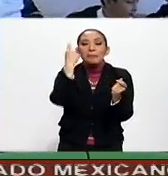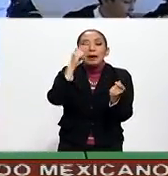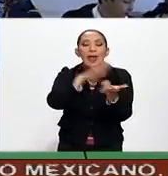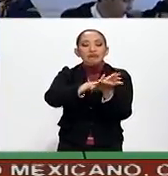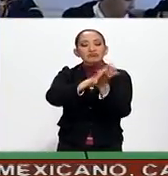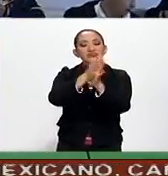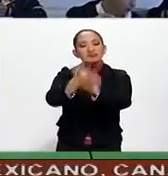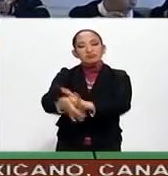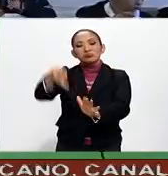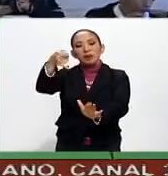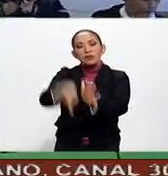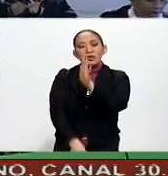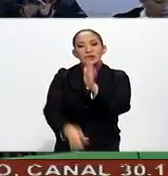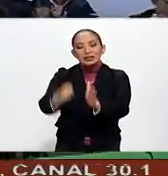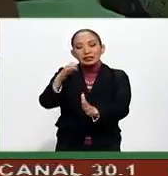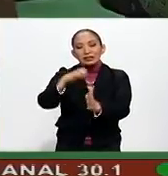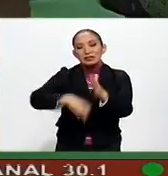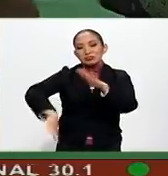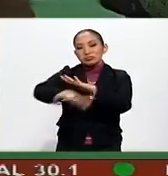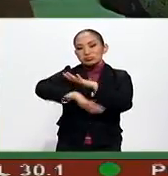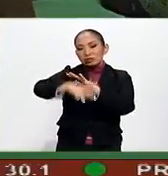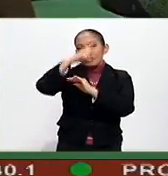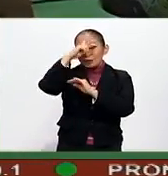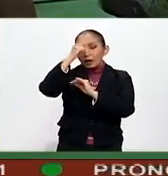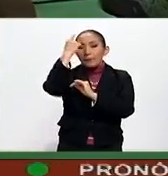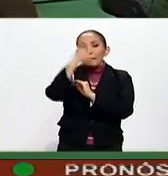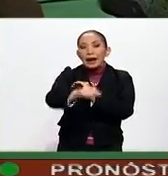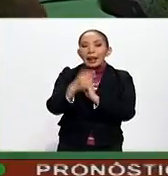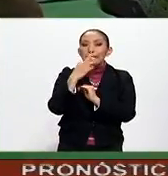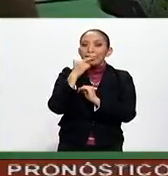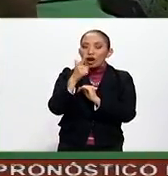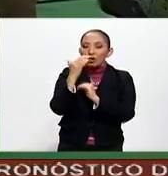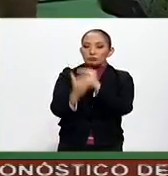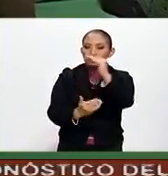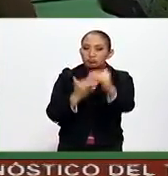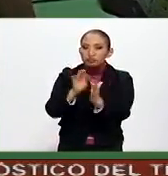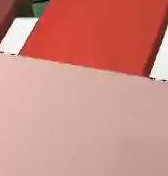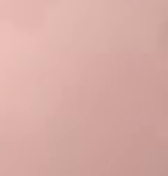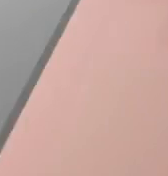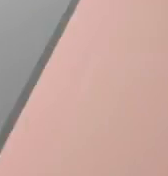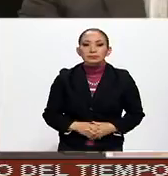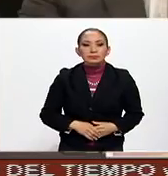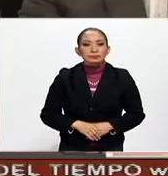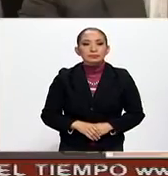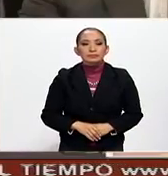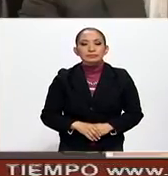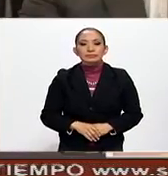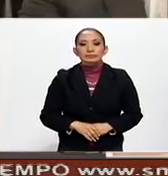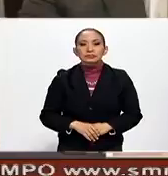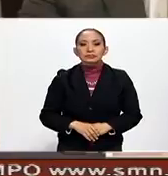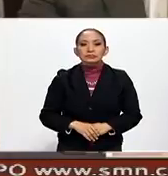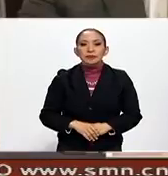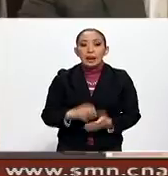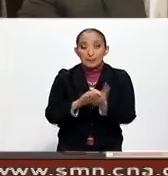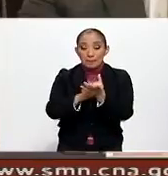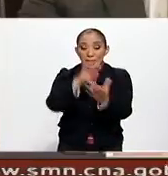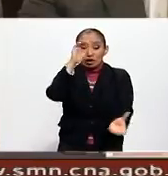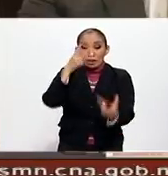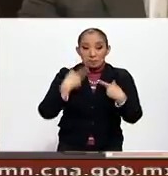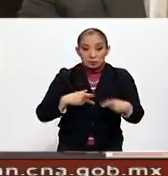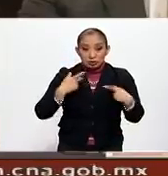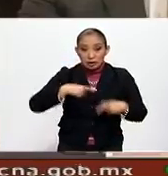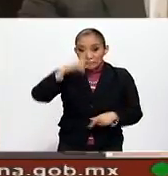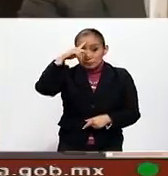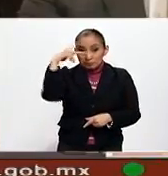el cambio de fondo y estructural que necesita el país para lograr un mayor desarrollo. La mayoría de los